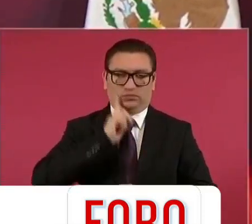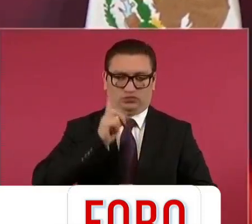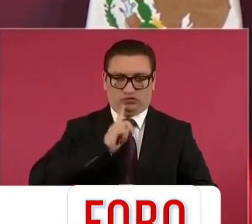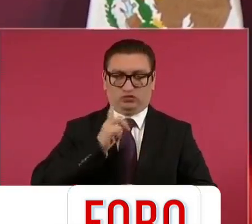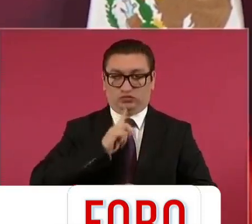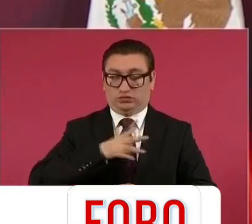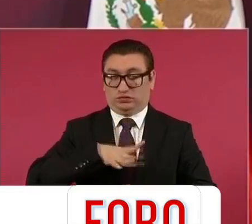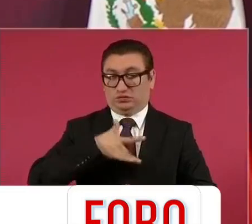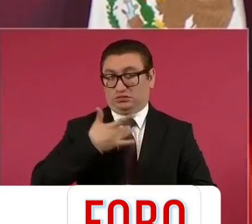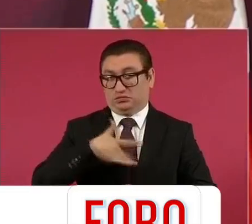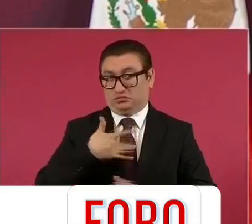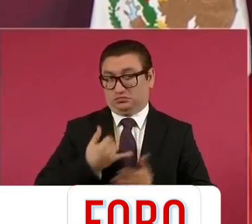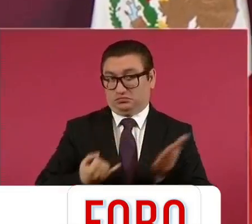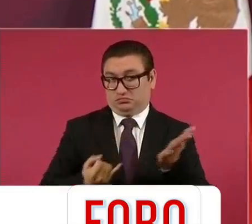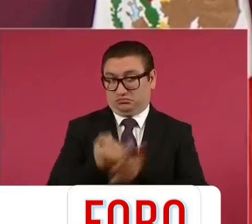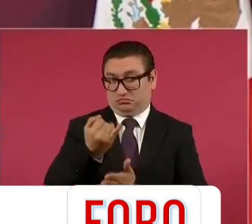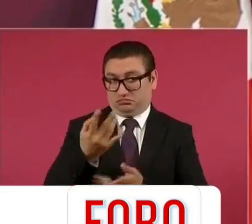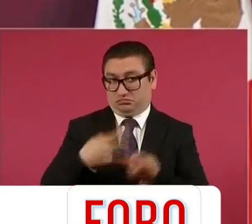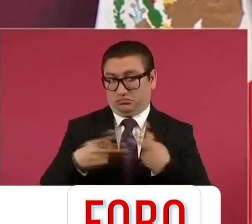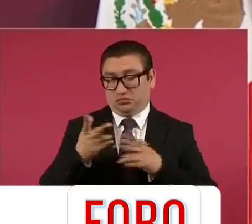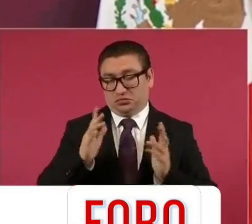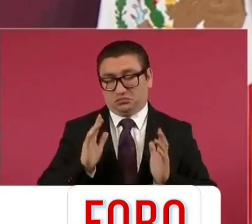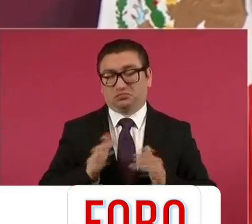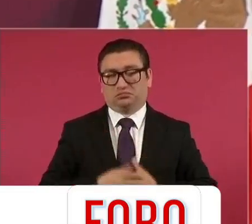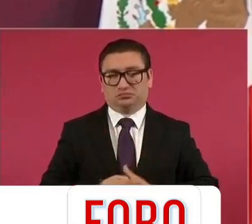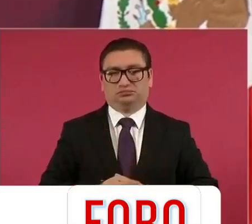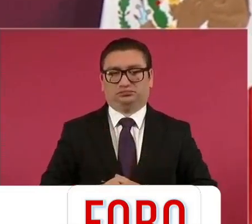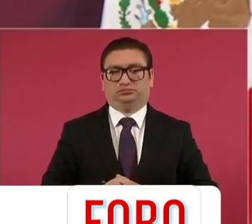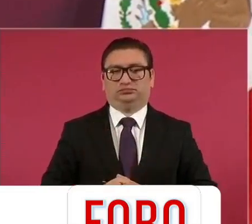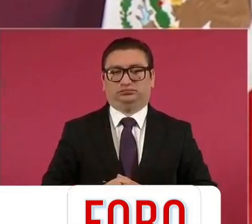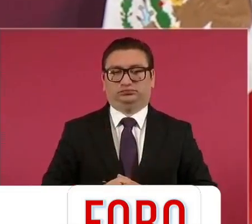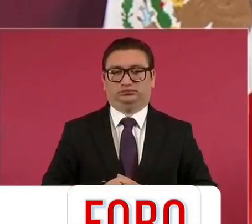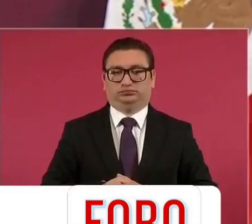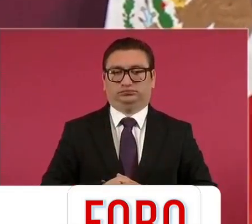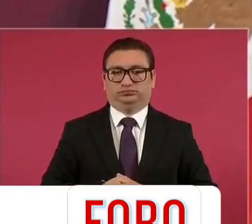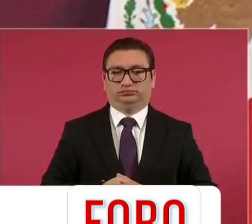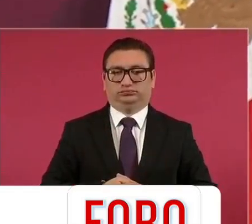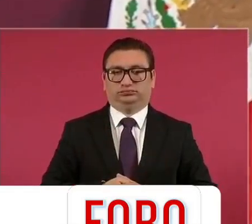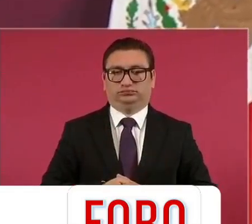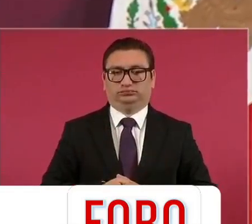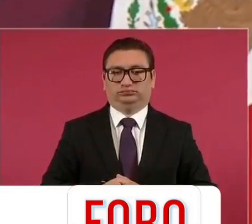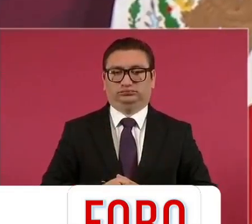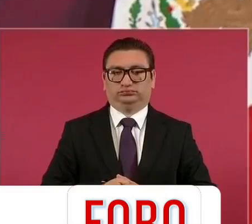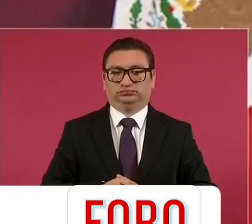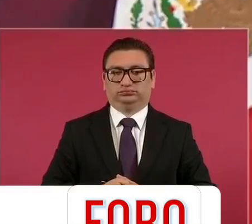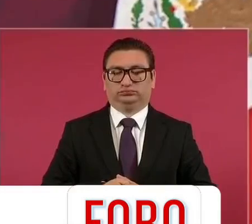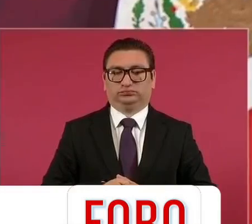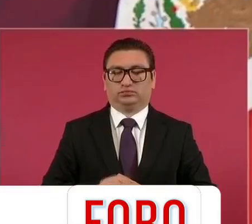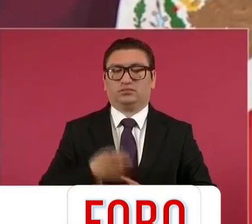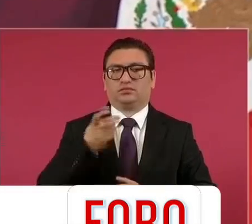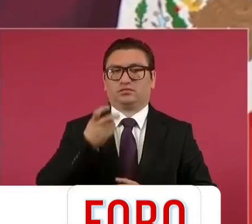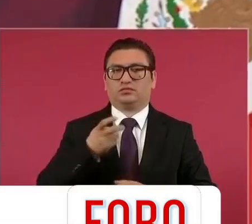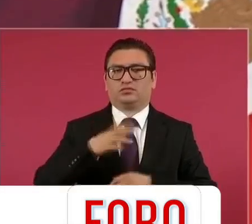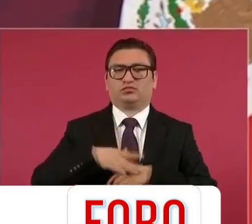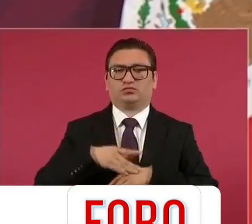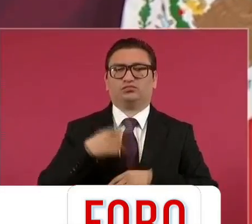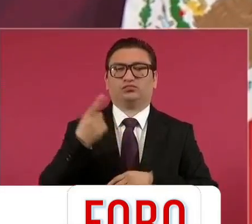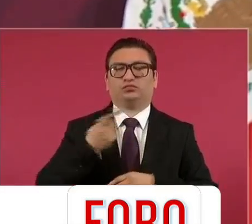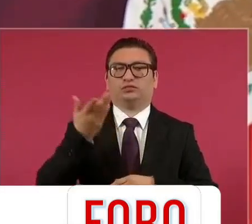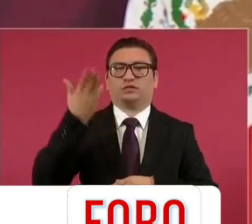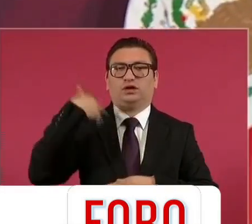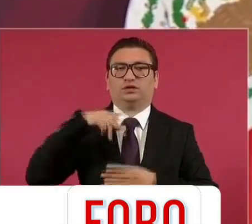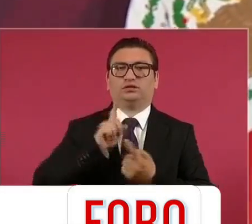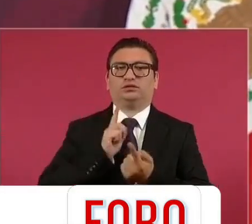haya decidido visitarnos Eh Esto se da partir de un